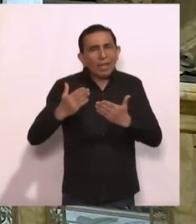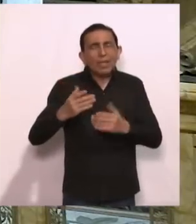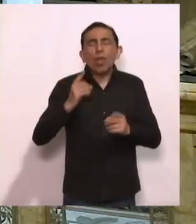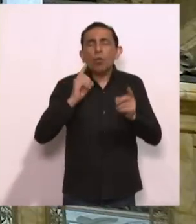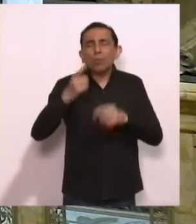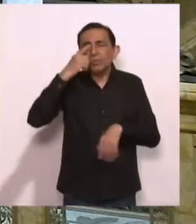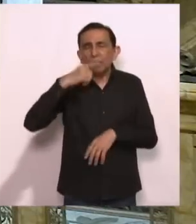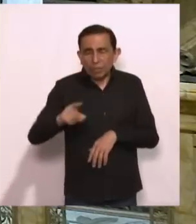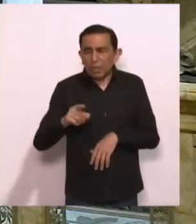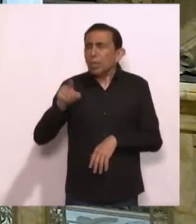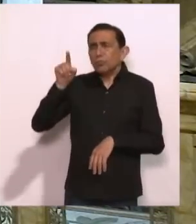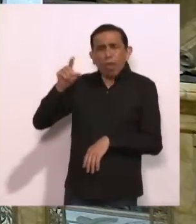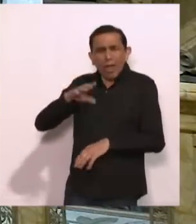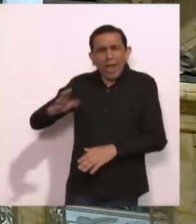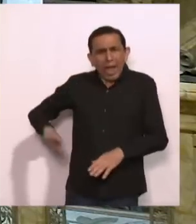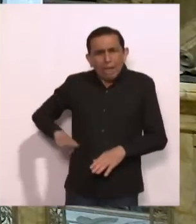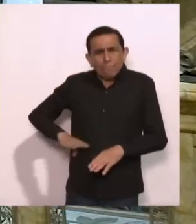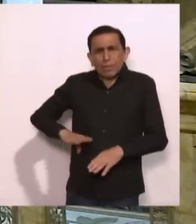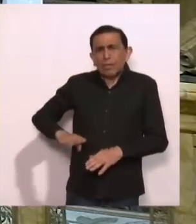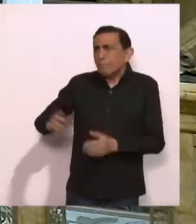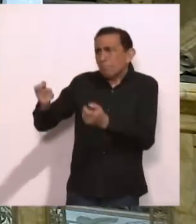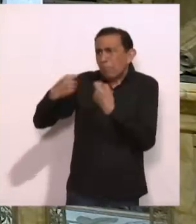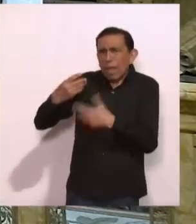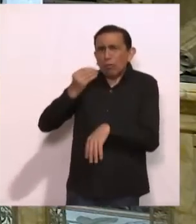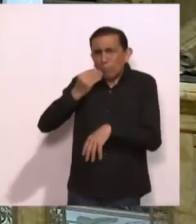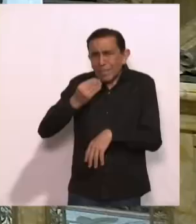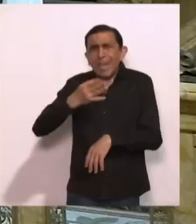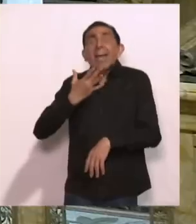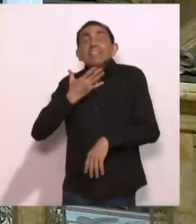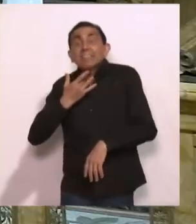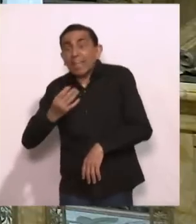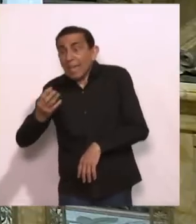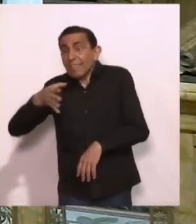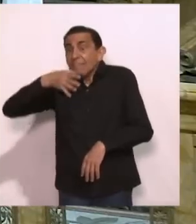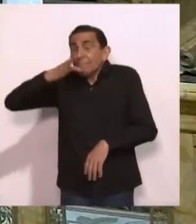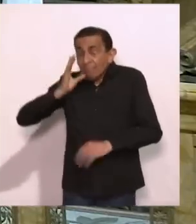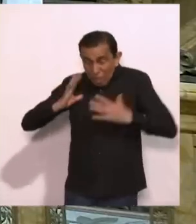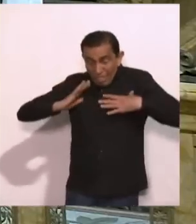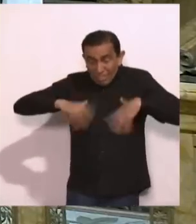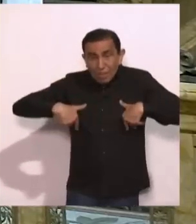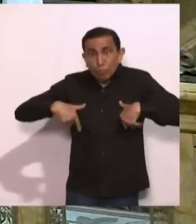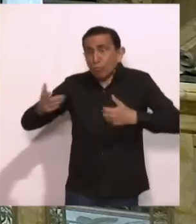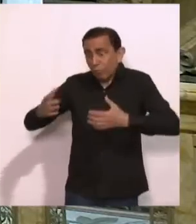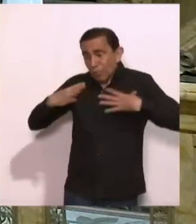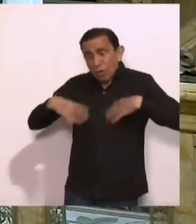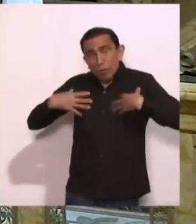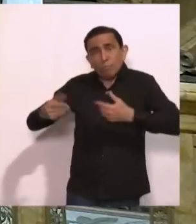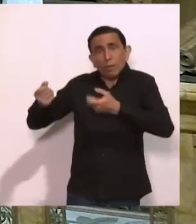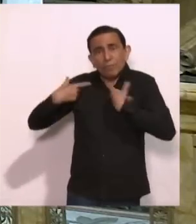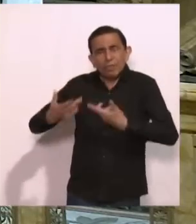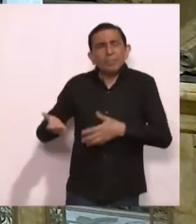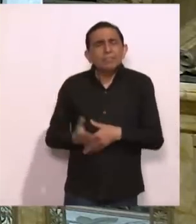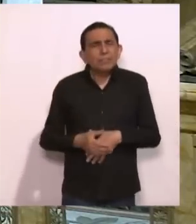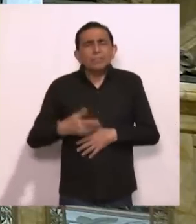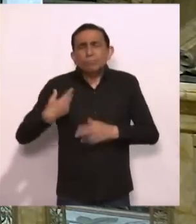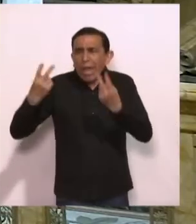Tuve hambre y me diste de comer, tuve sed y me diste de beber, estaba desnudo y me vestiste, forastero y